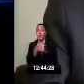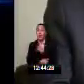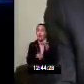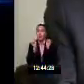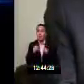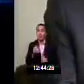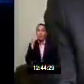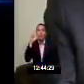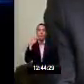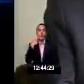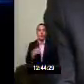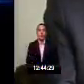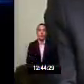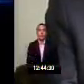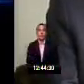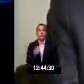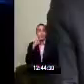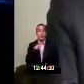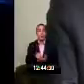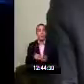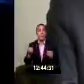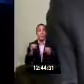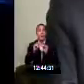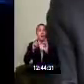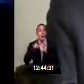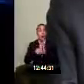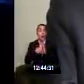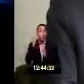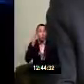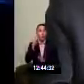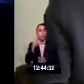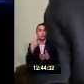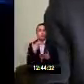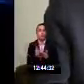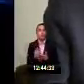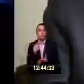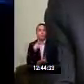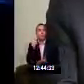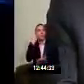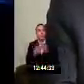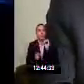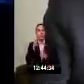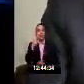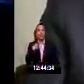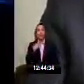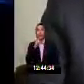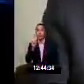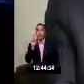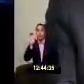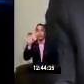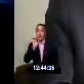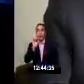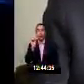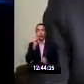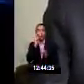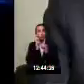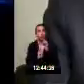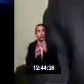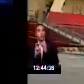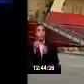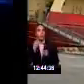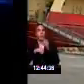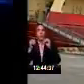al futuro. Porque el día de mañana vamos a tener aún mayores complicaciones para poder atraer inversión, para poder atraer turismo,